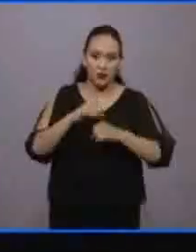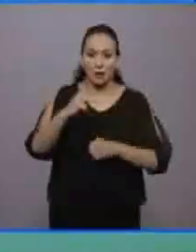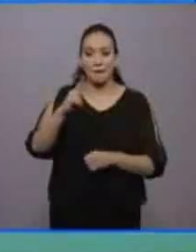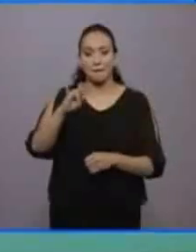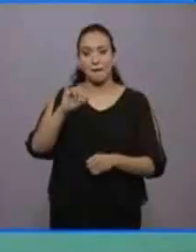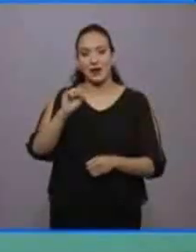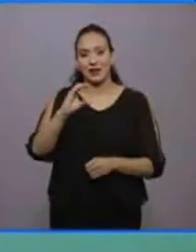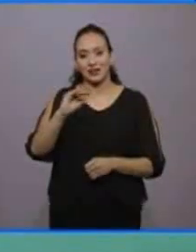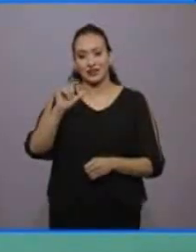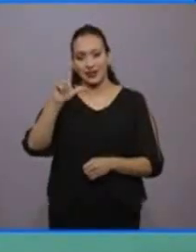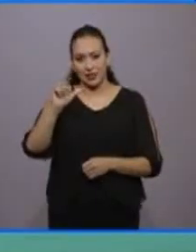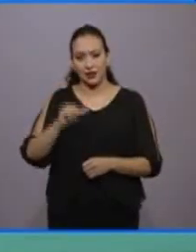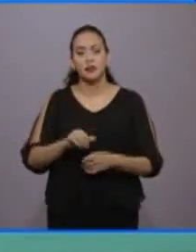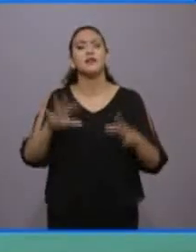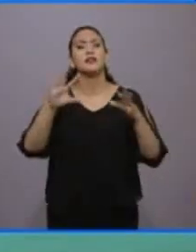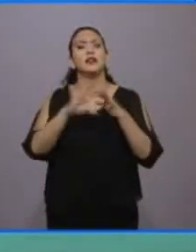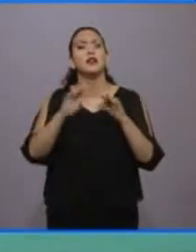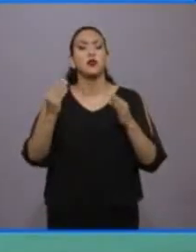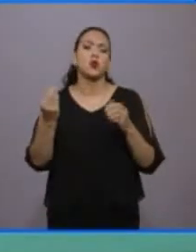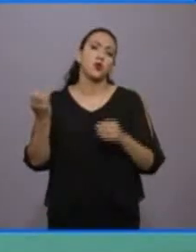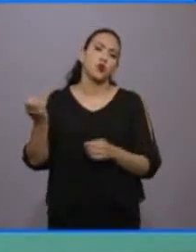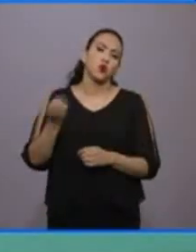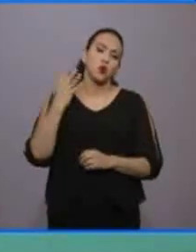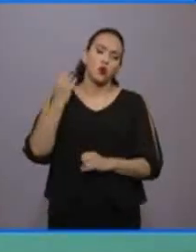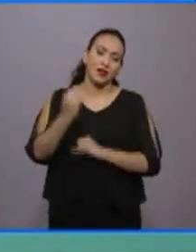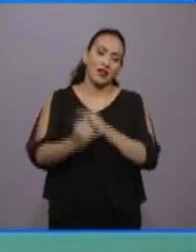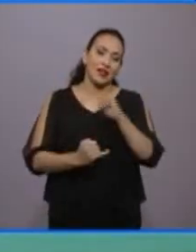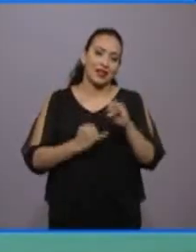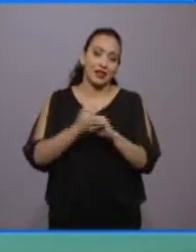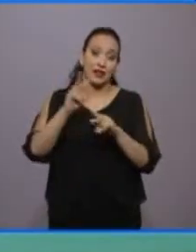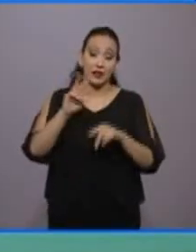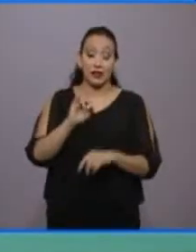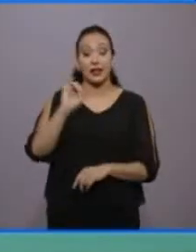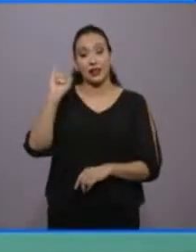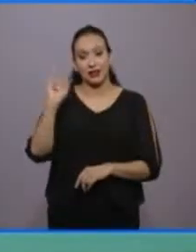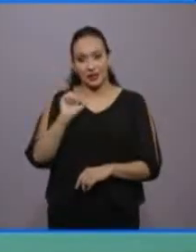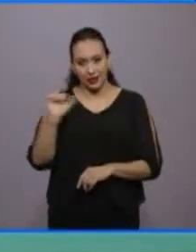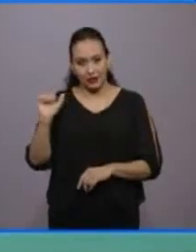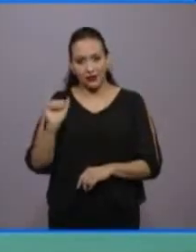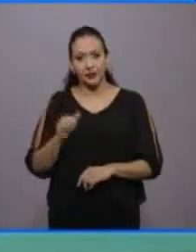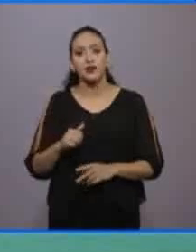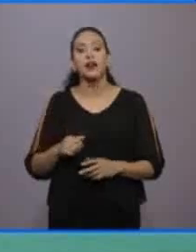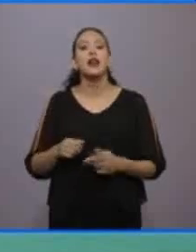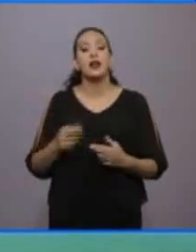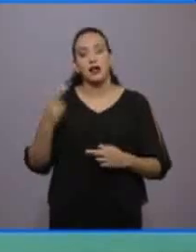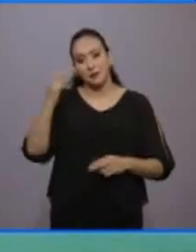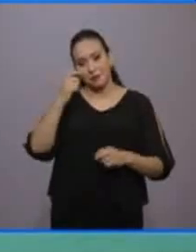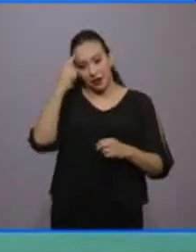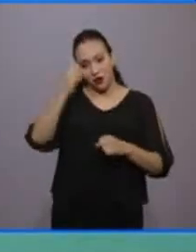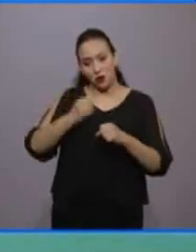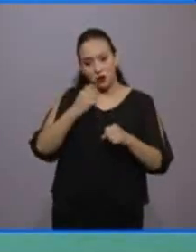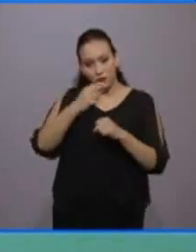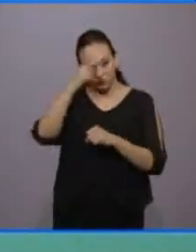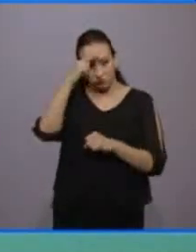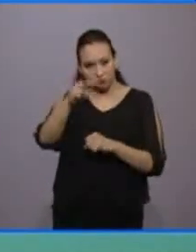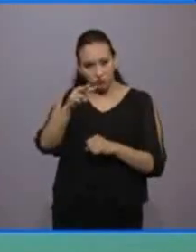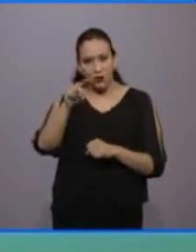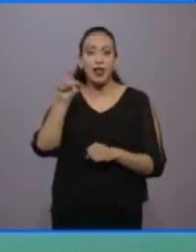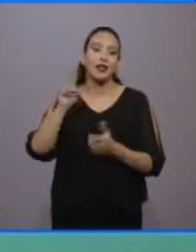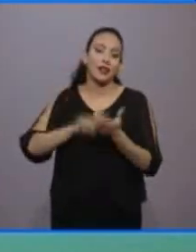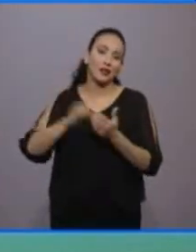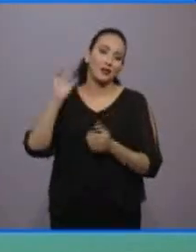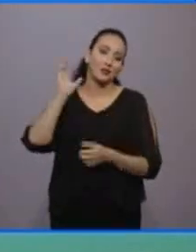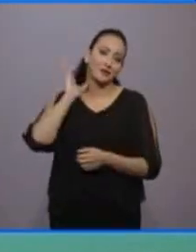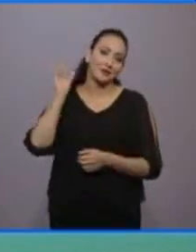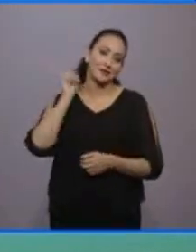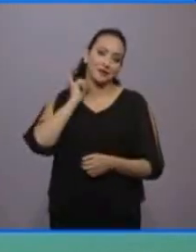Cruces Aguilar, al participar en el Congreso Internacional de Inteligencia Artificial, Retos y Oportunidades para México en la Cámara de